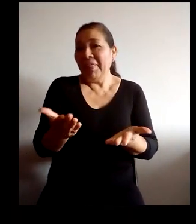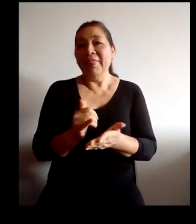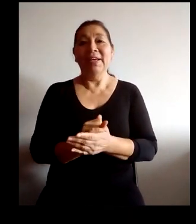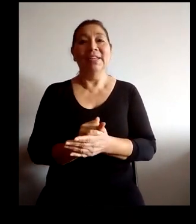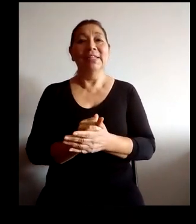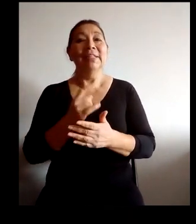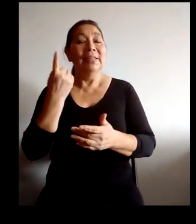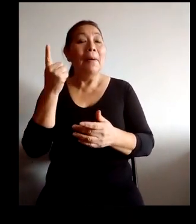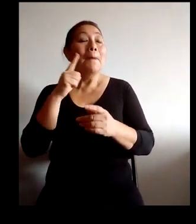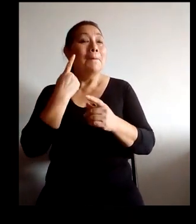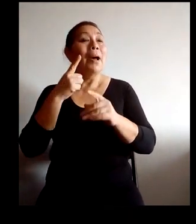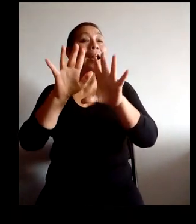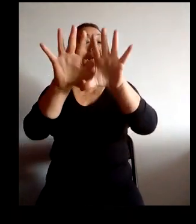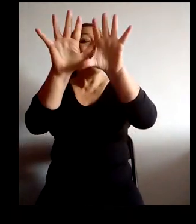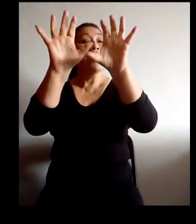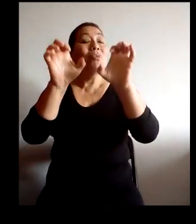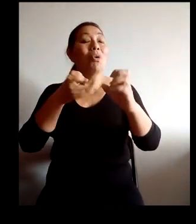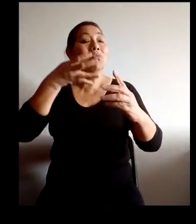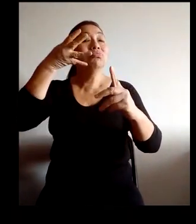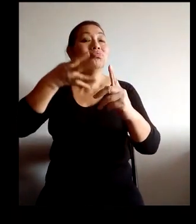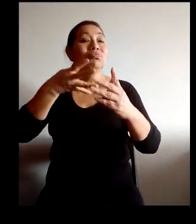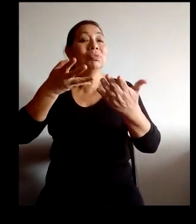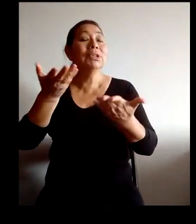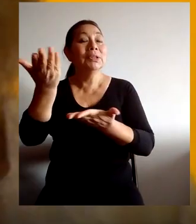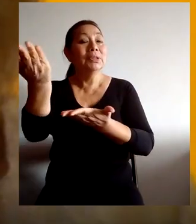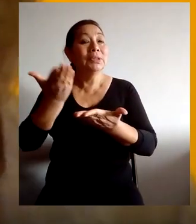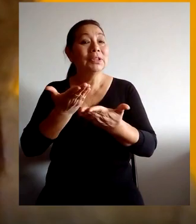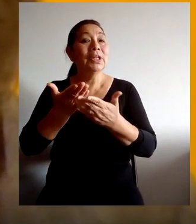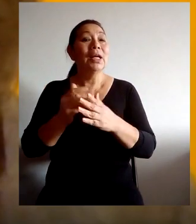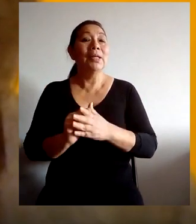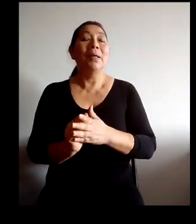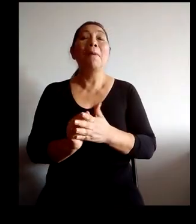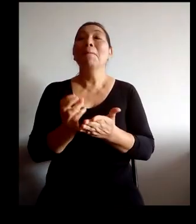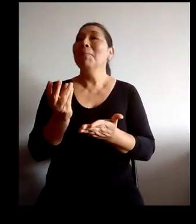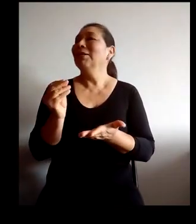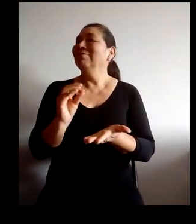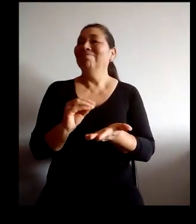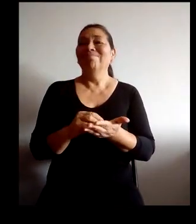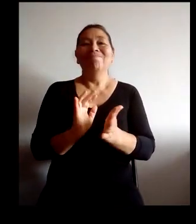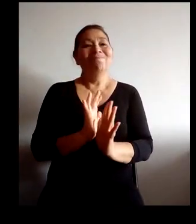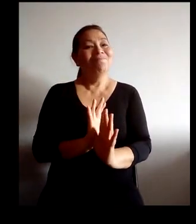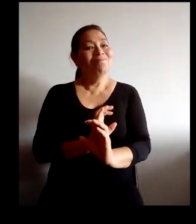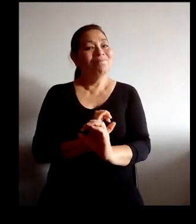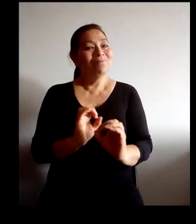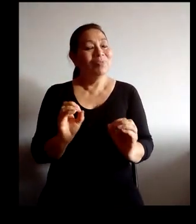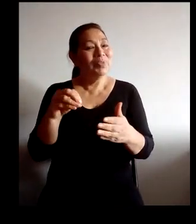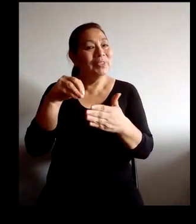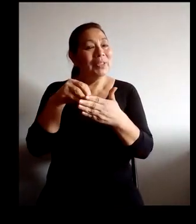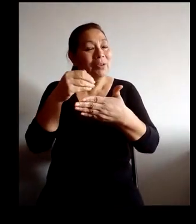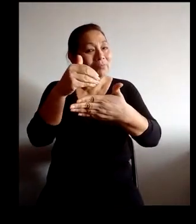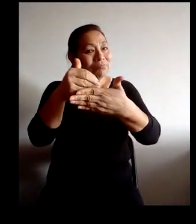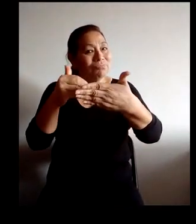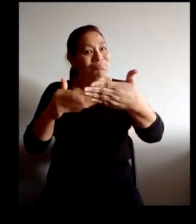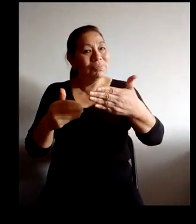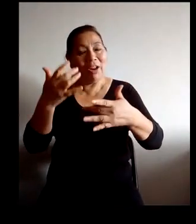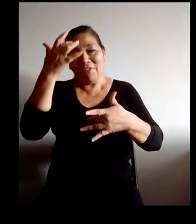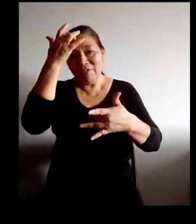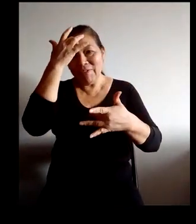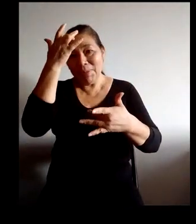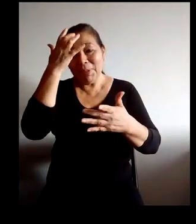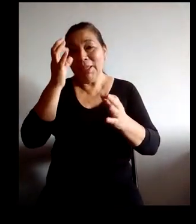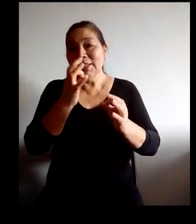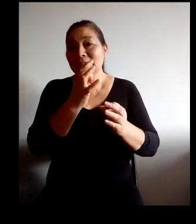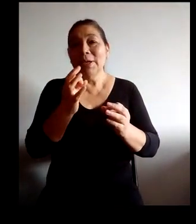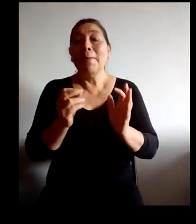caso, acreditar el padecimiento o no de enfermedades profesionales, siendo que precisamente si bien no tiene el mismo